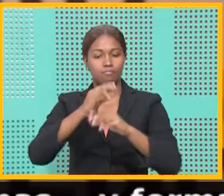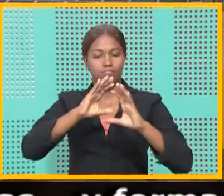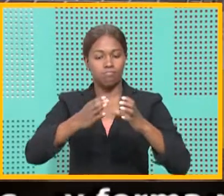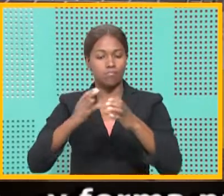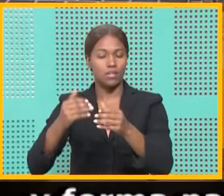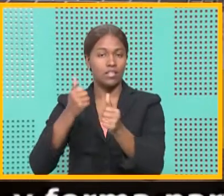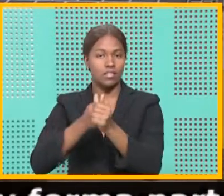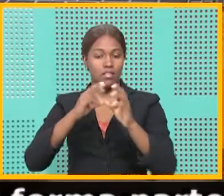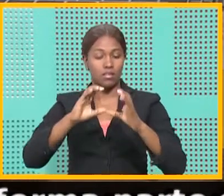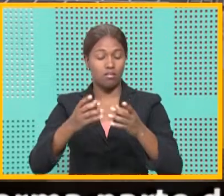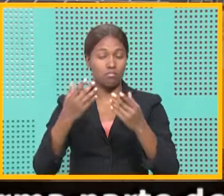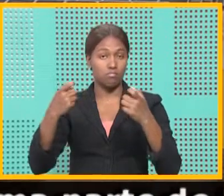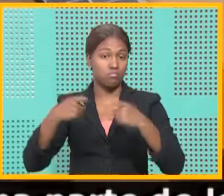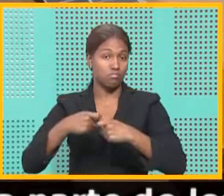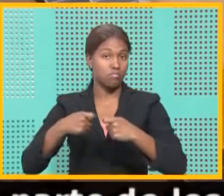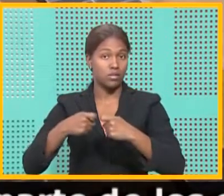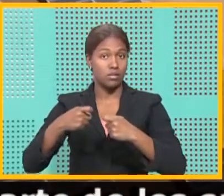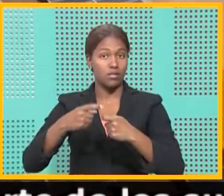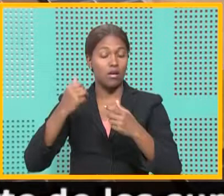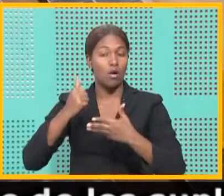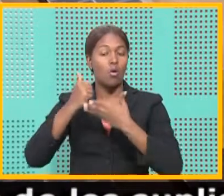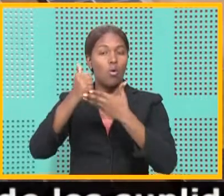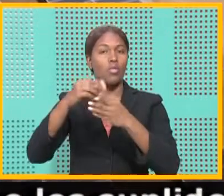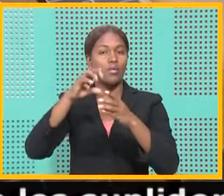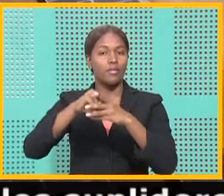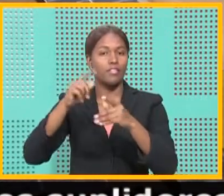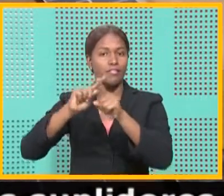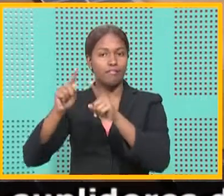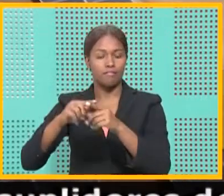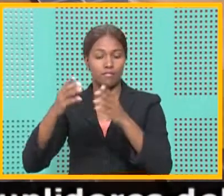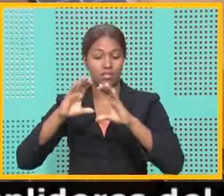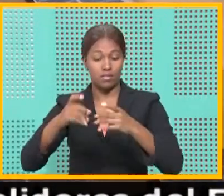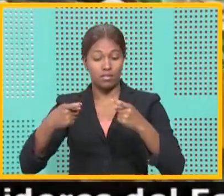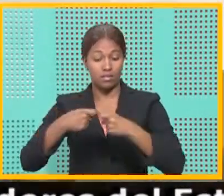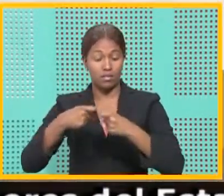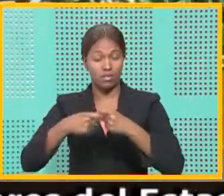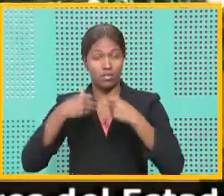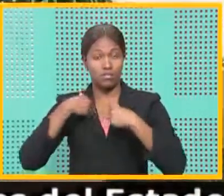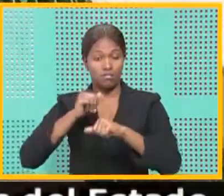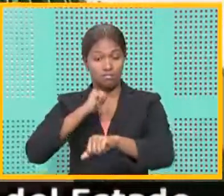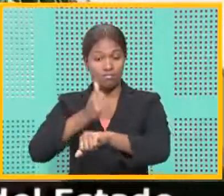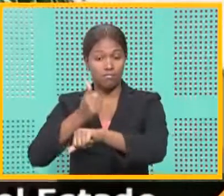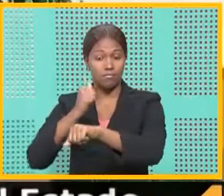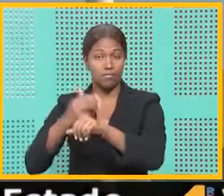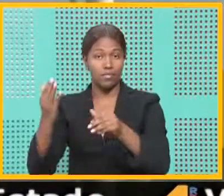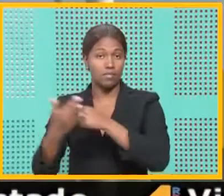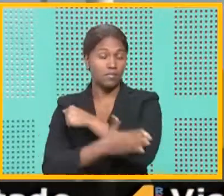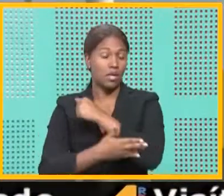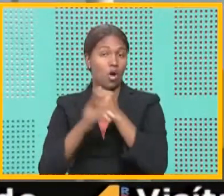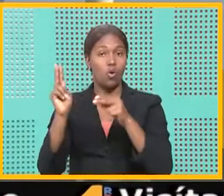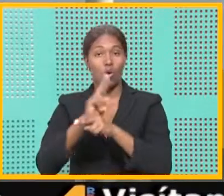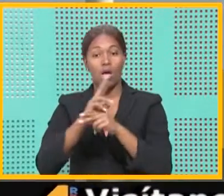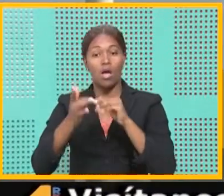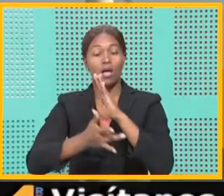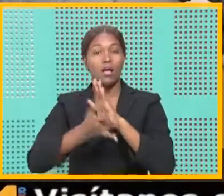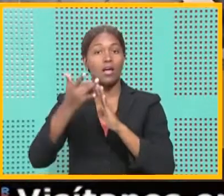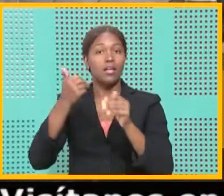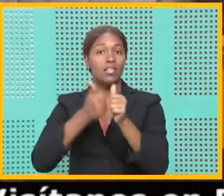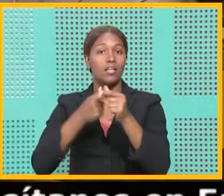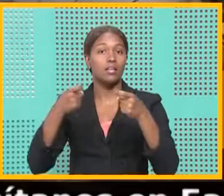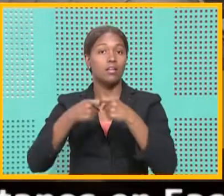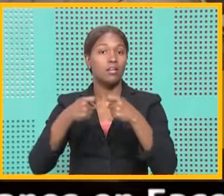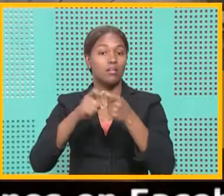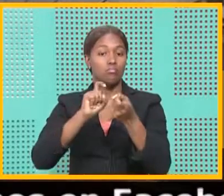de estaciones de carga eléctrica. Favoreció que las estaciones de carga eléctrica que se instalen en el país utilicen las tecnologías de